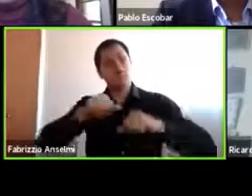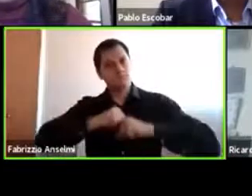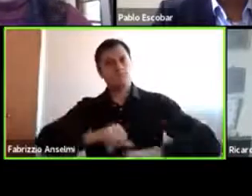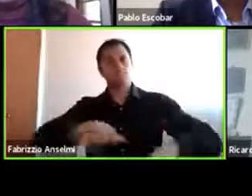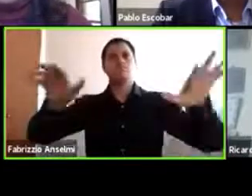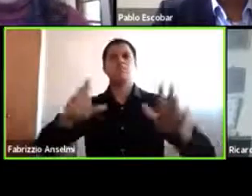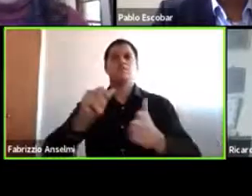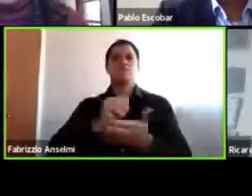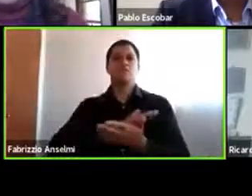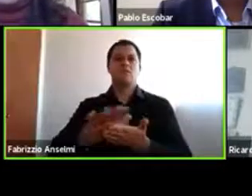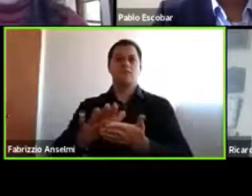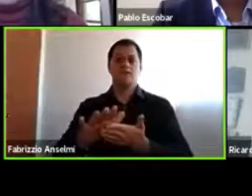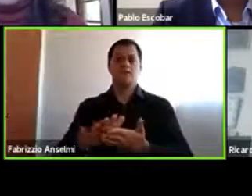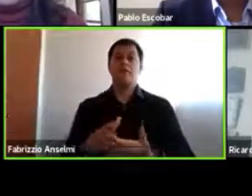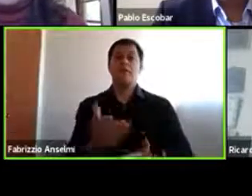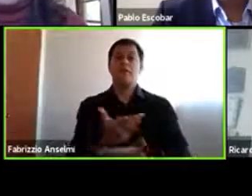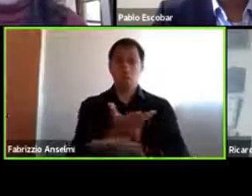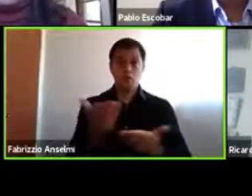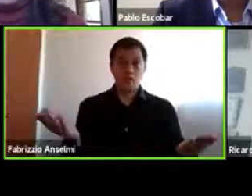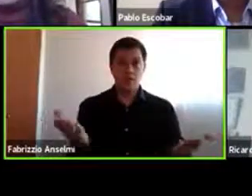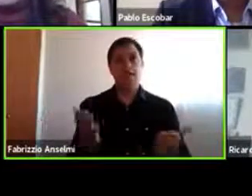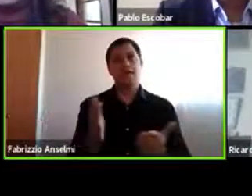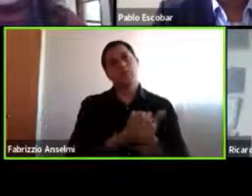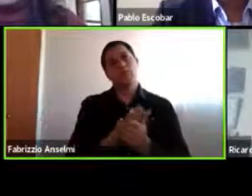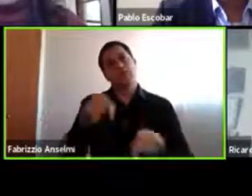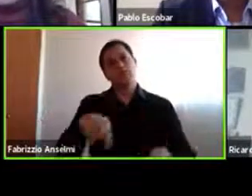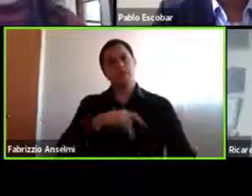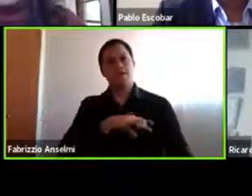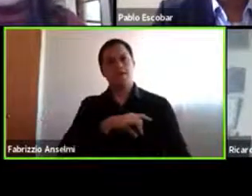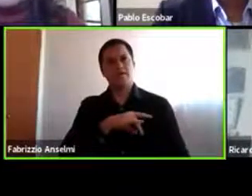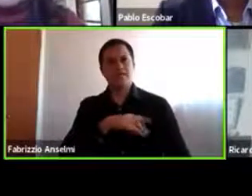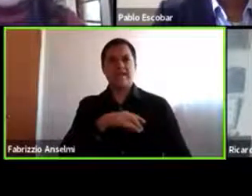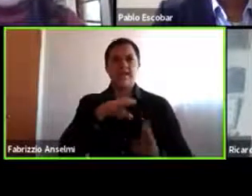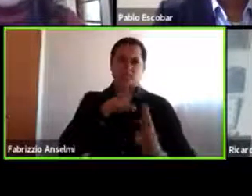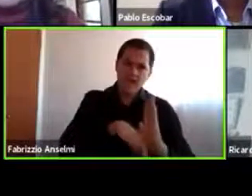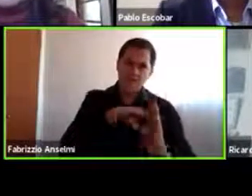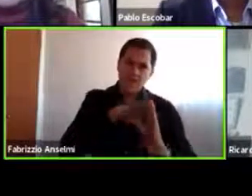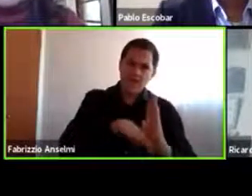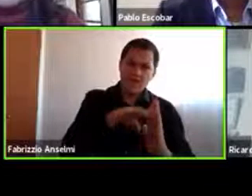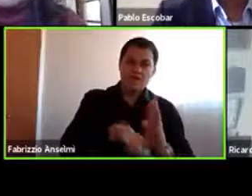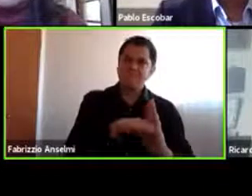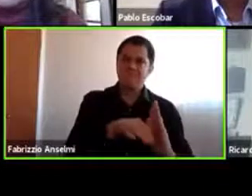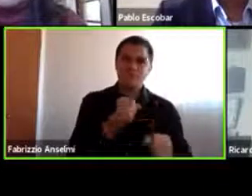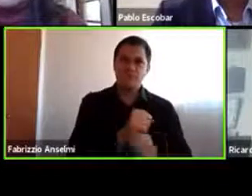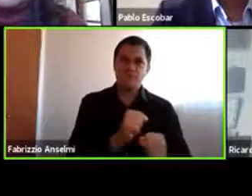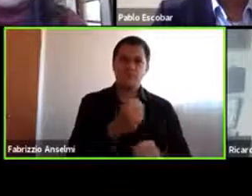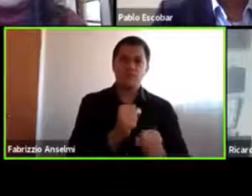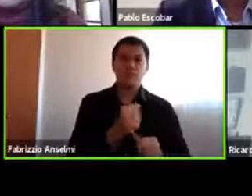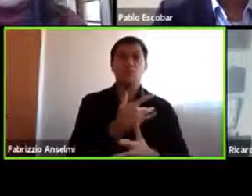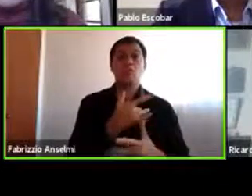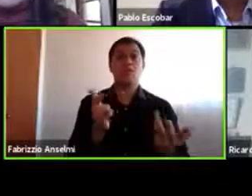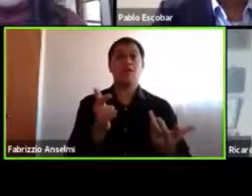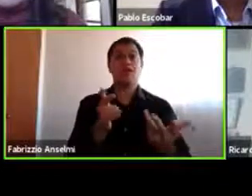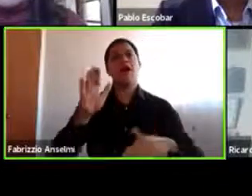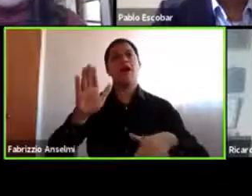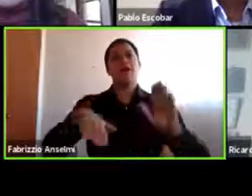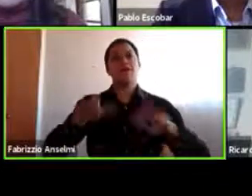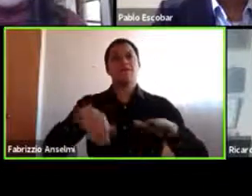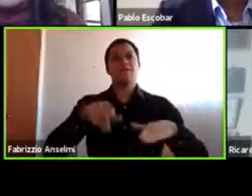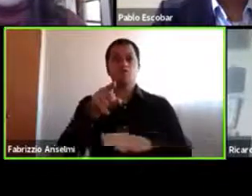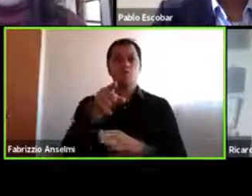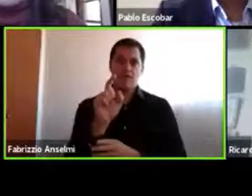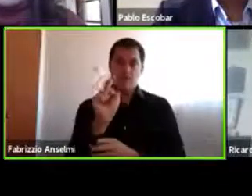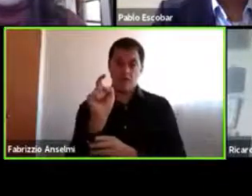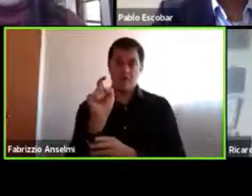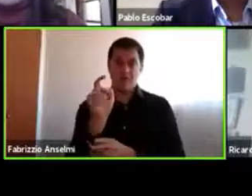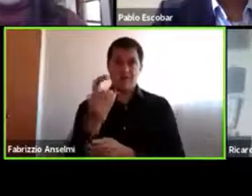si ustedes están en Chile, están tratando de descargar el programa y no resulta, es porque probablemente han sacado su cuenta de Gmail en otro país y por